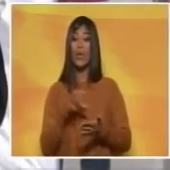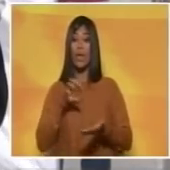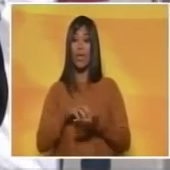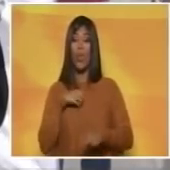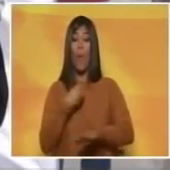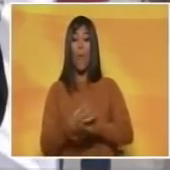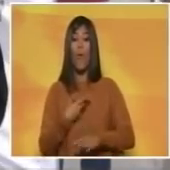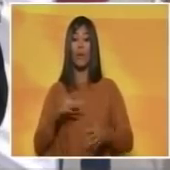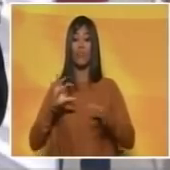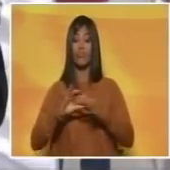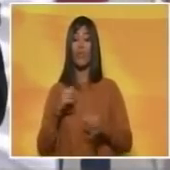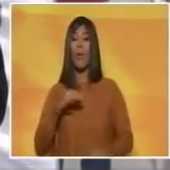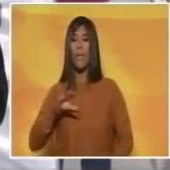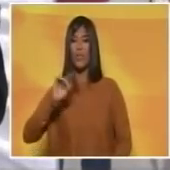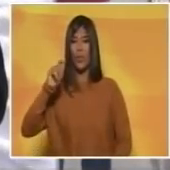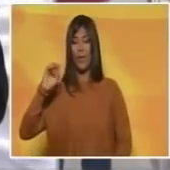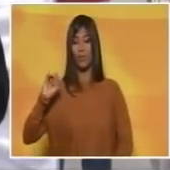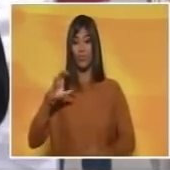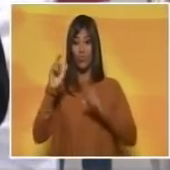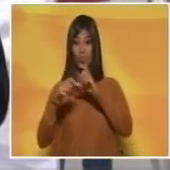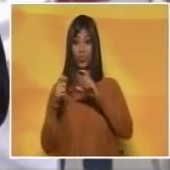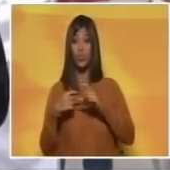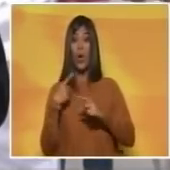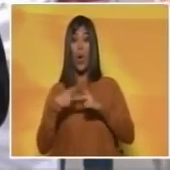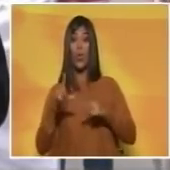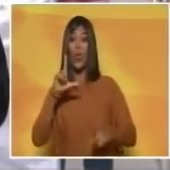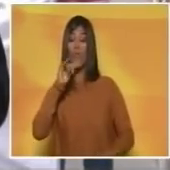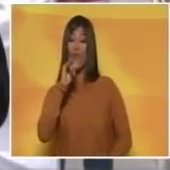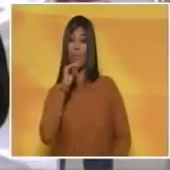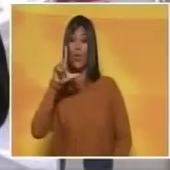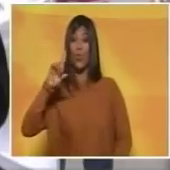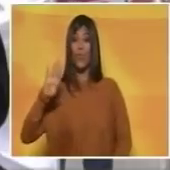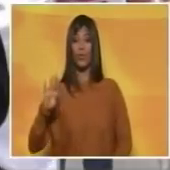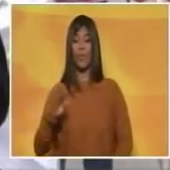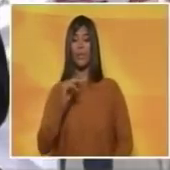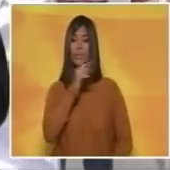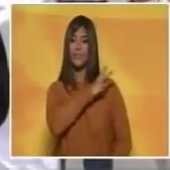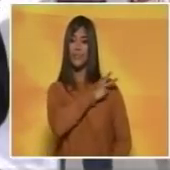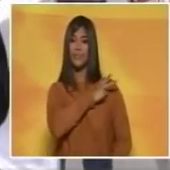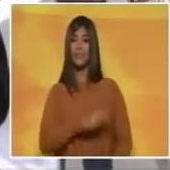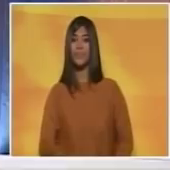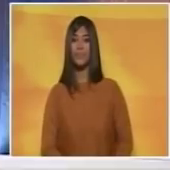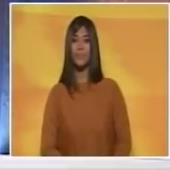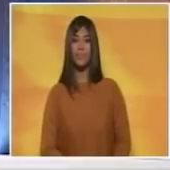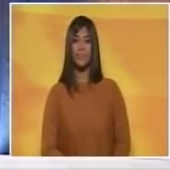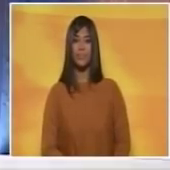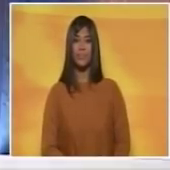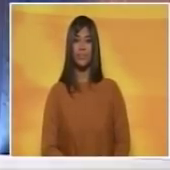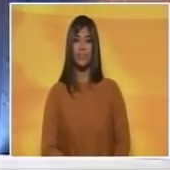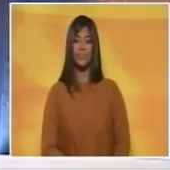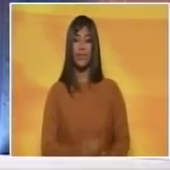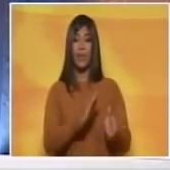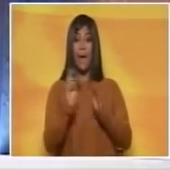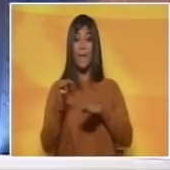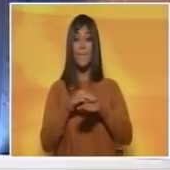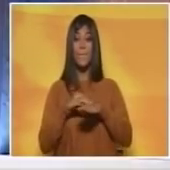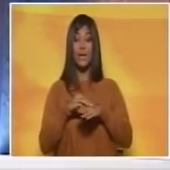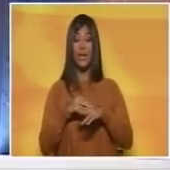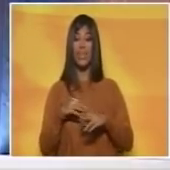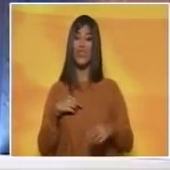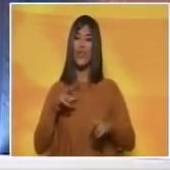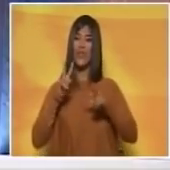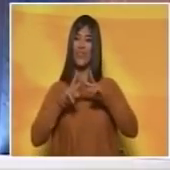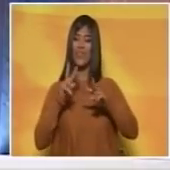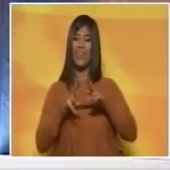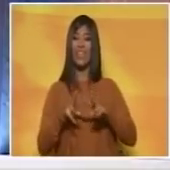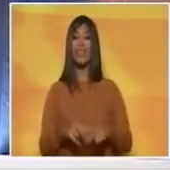en alianza con TV Plus, en la Cámara Tomás Romero, Luis Bustamante, Noticiero Venevisión. El ministro de Hábitat y